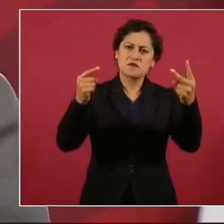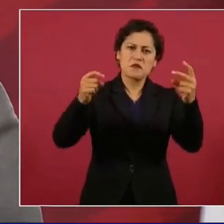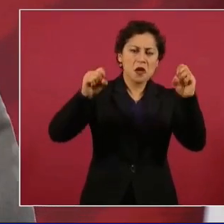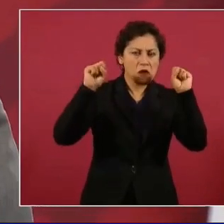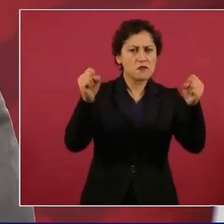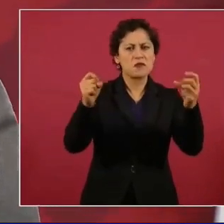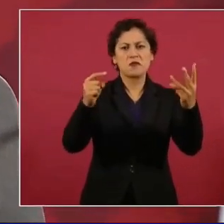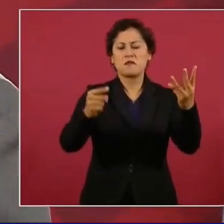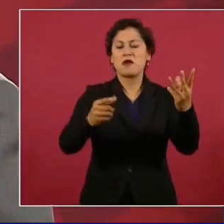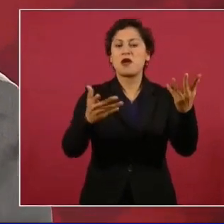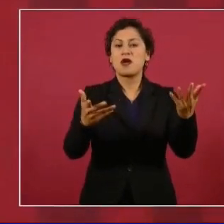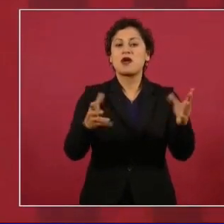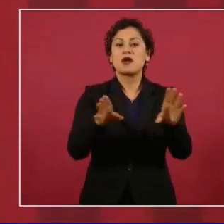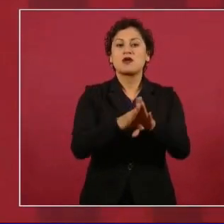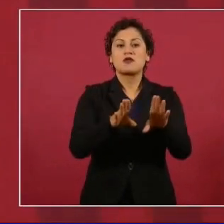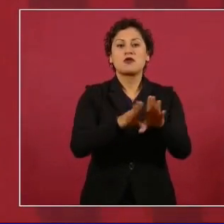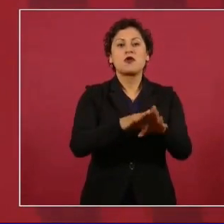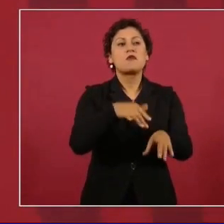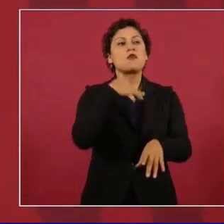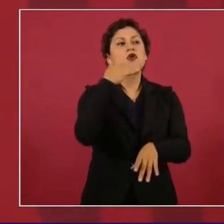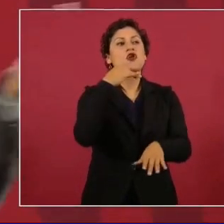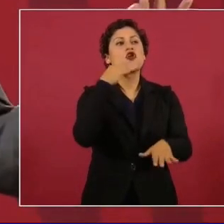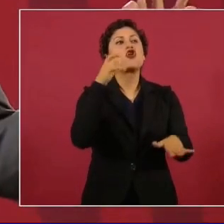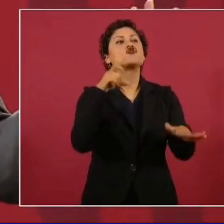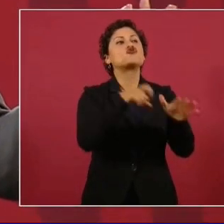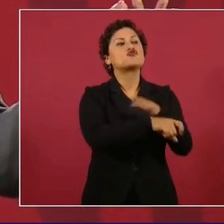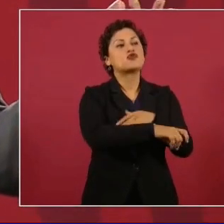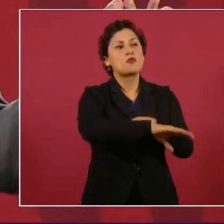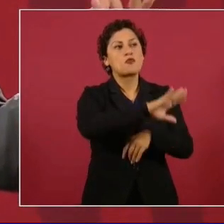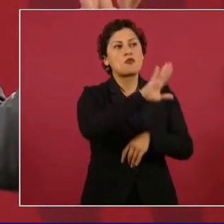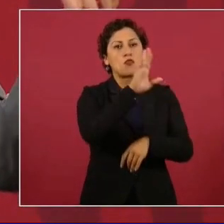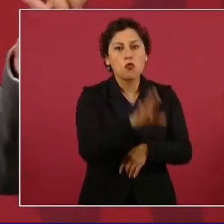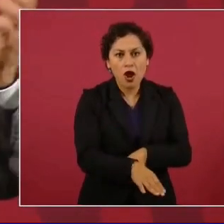muera la corrupción y que me gritaran ¡viva!, ¿no?